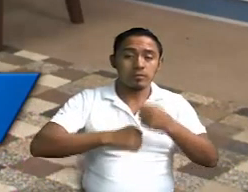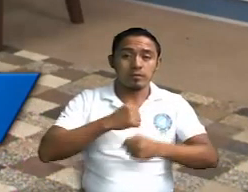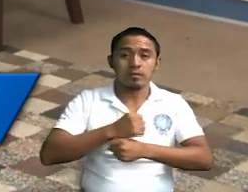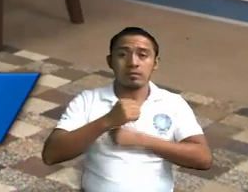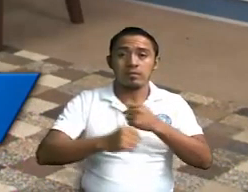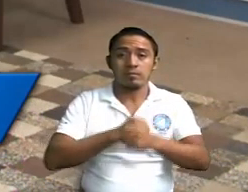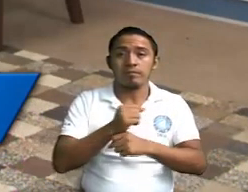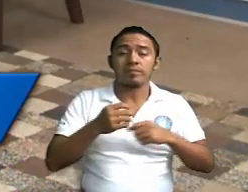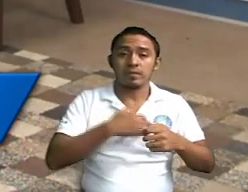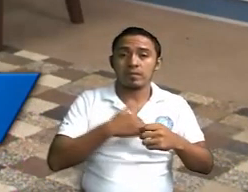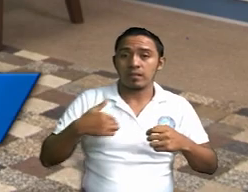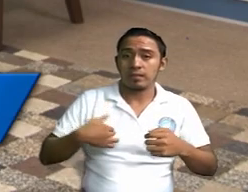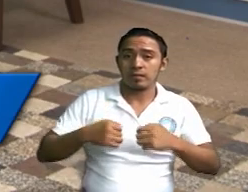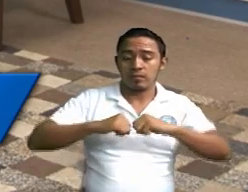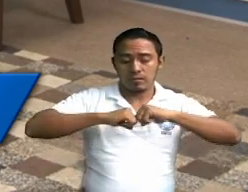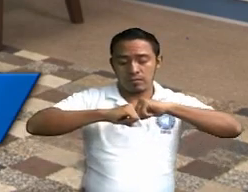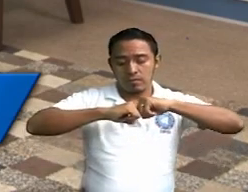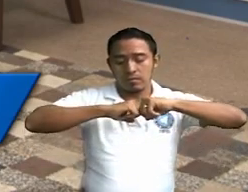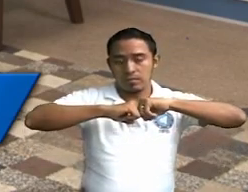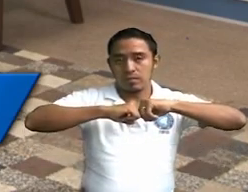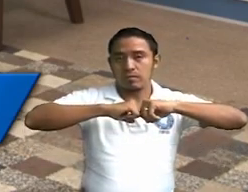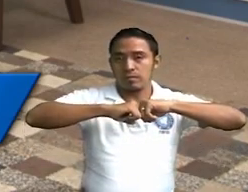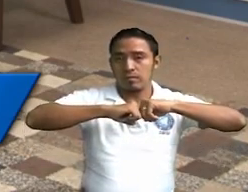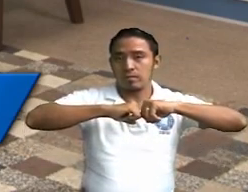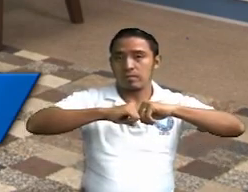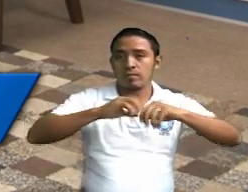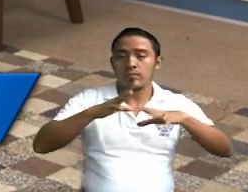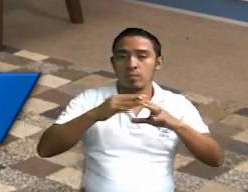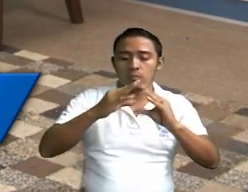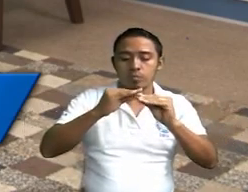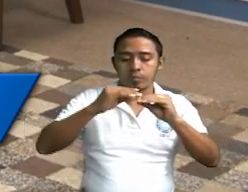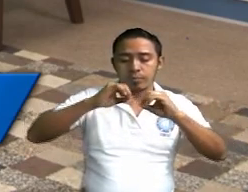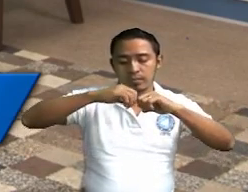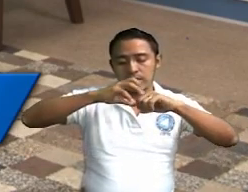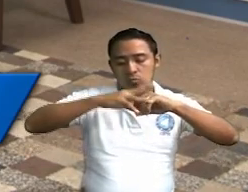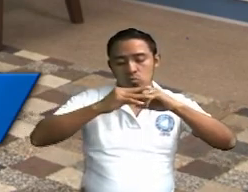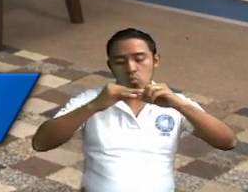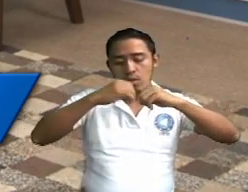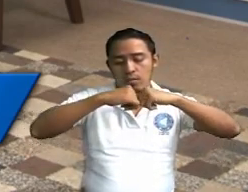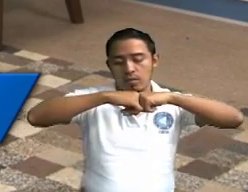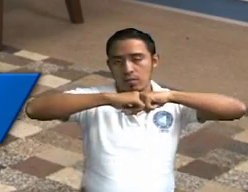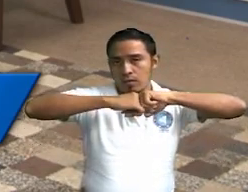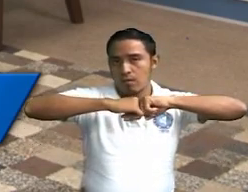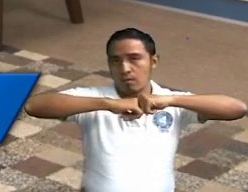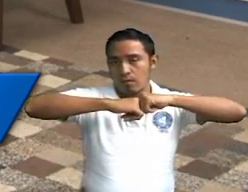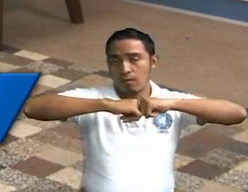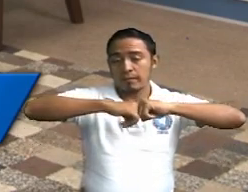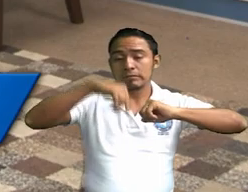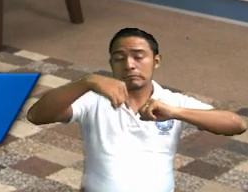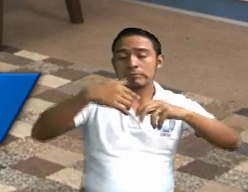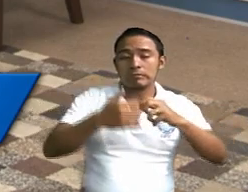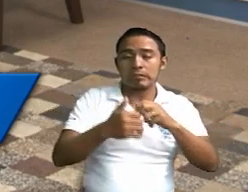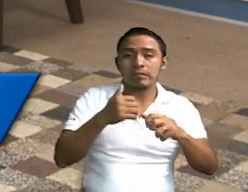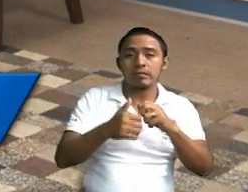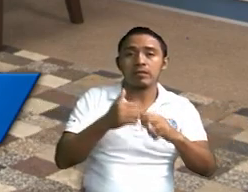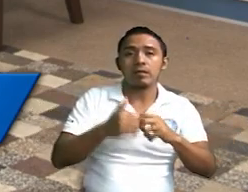produce un desgaste de lo que es el componente cartilaginoso de lo que es la cadera. Y